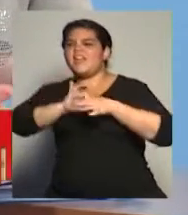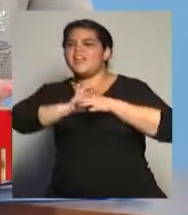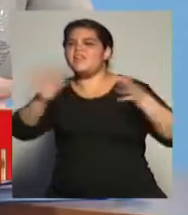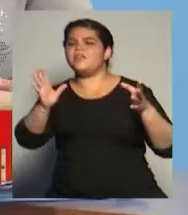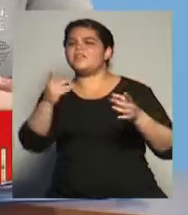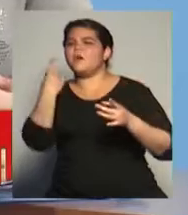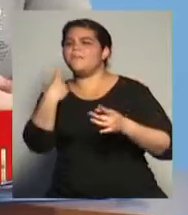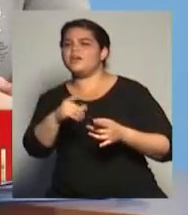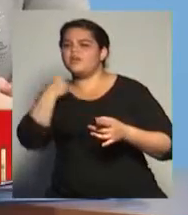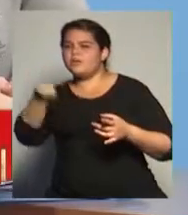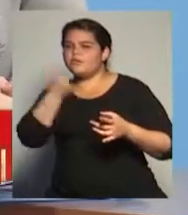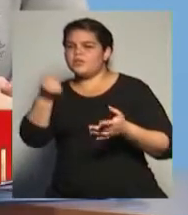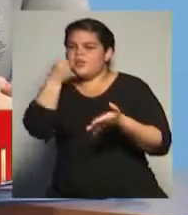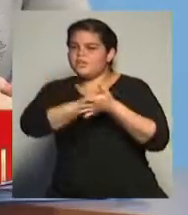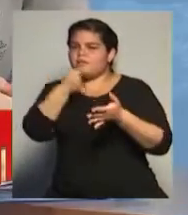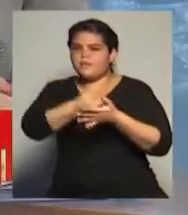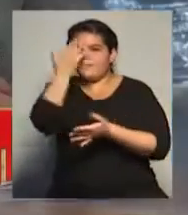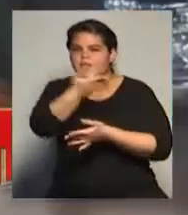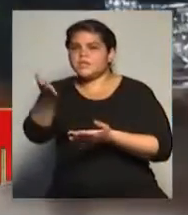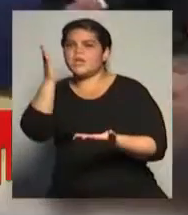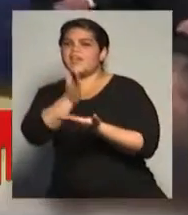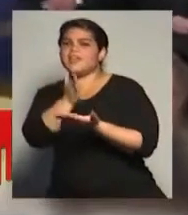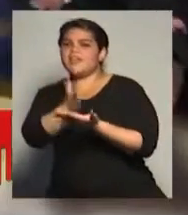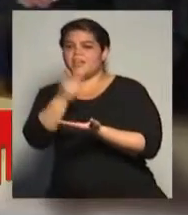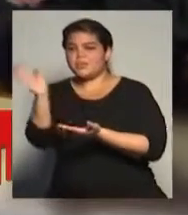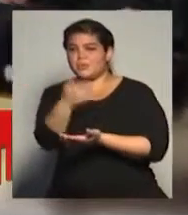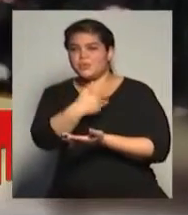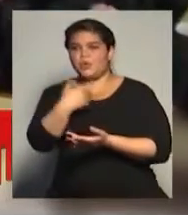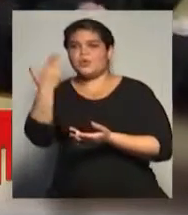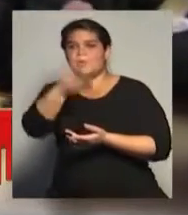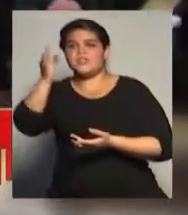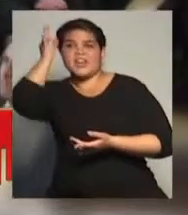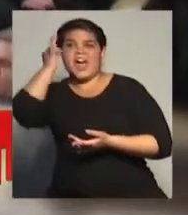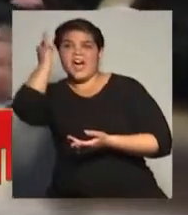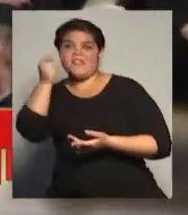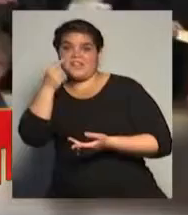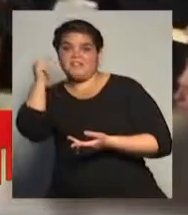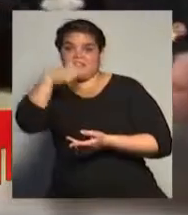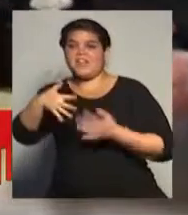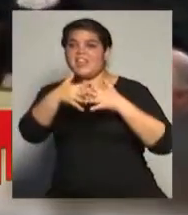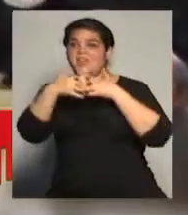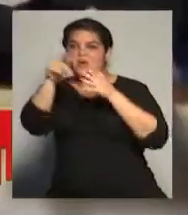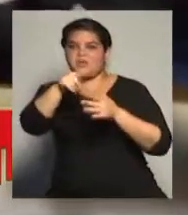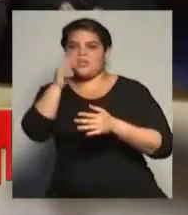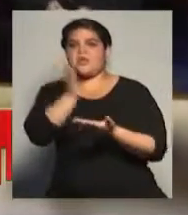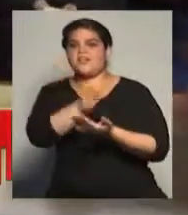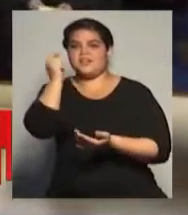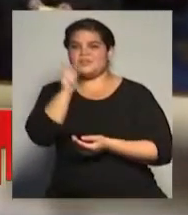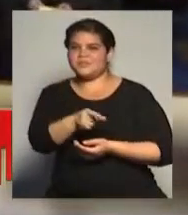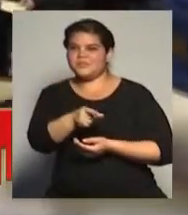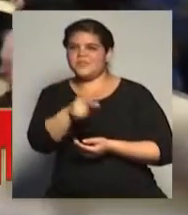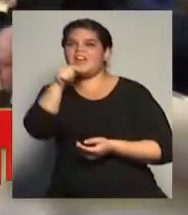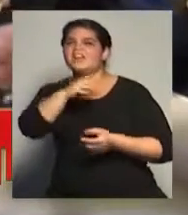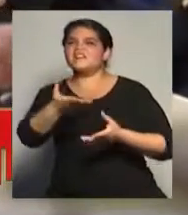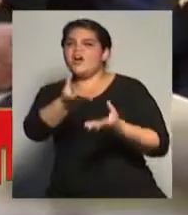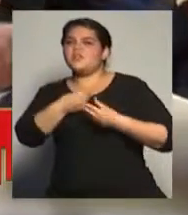que había luchado por los plenos derechos civiles y políticos de los afroamericanos. Entonces, ahí ese tema servía para